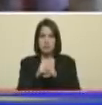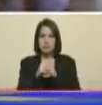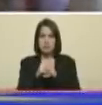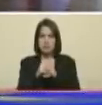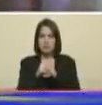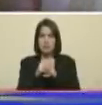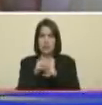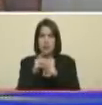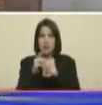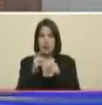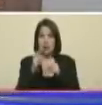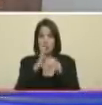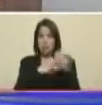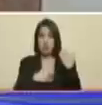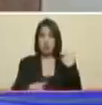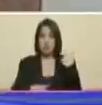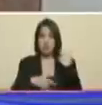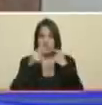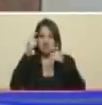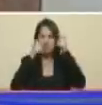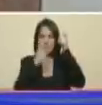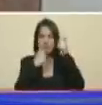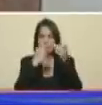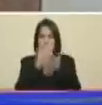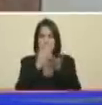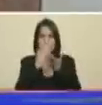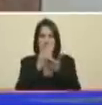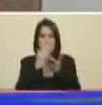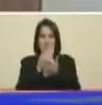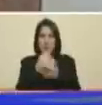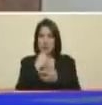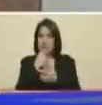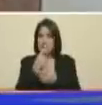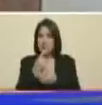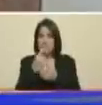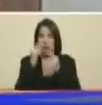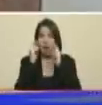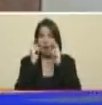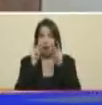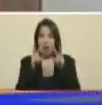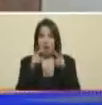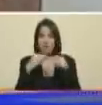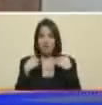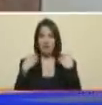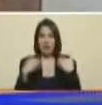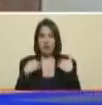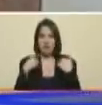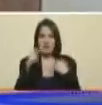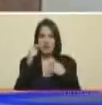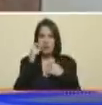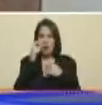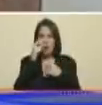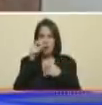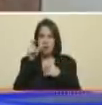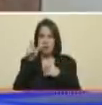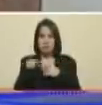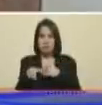Nuestro comandante Chávez siempre nos comentaba con los ojos brillantes. Ese hombre que tú ves ahí,